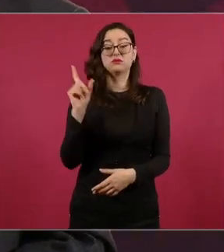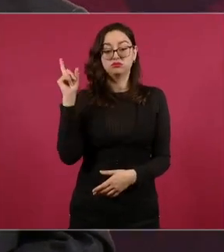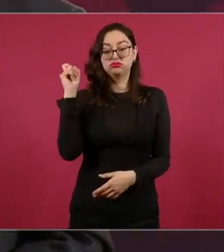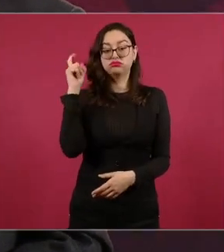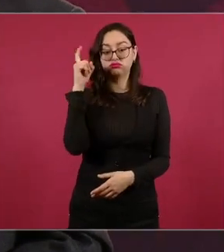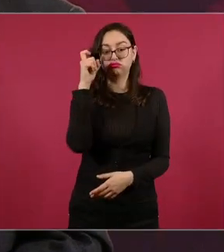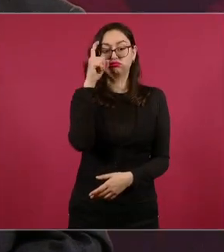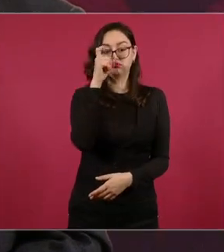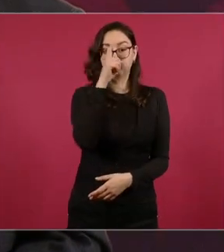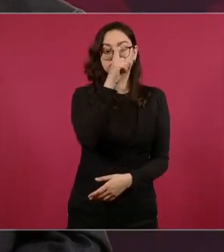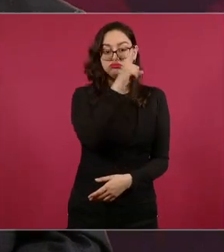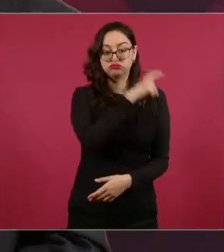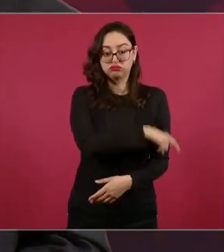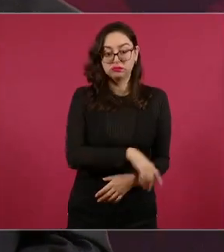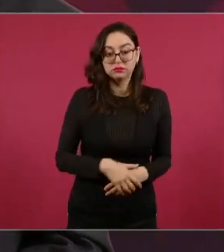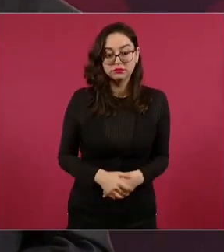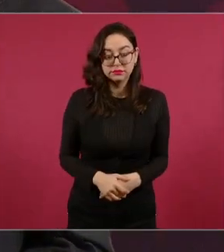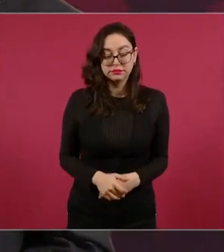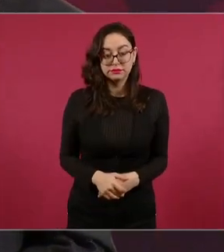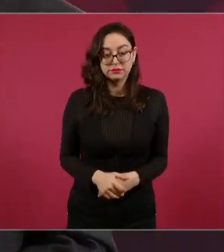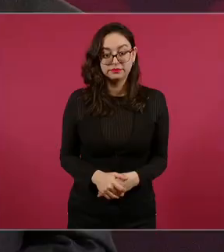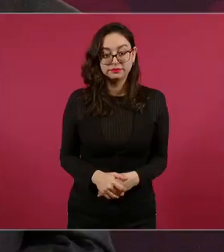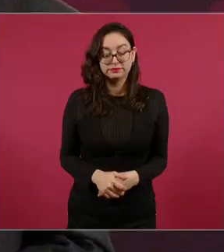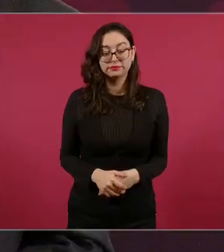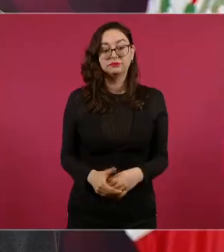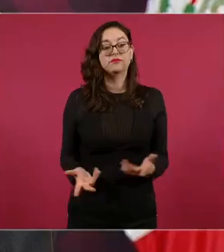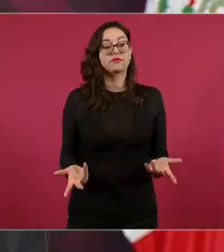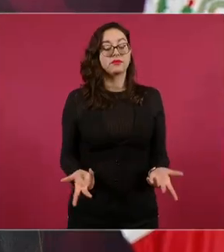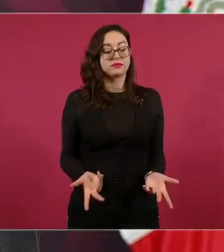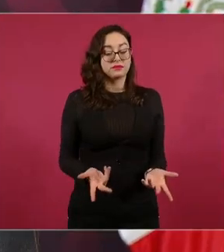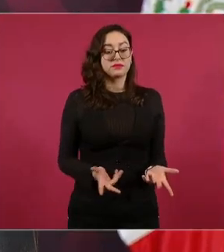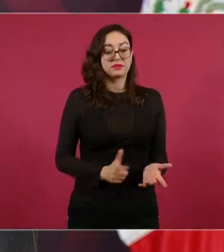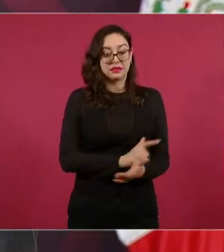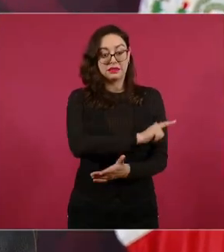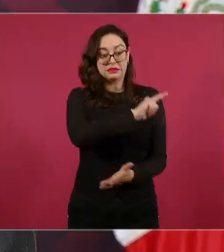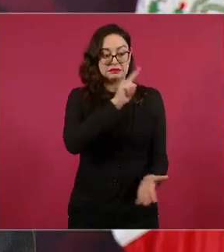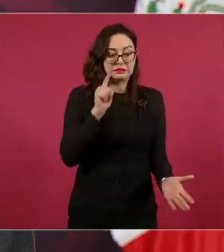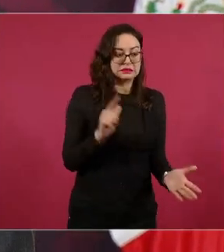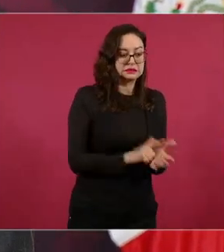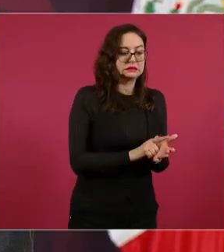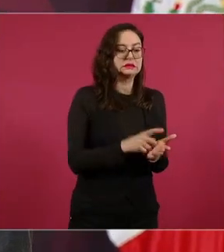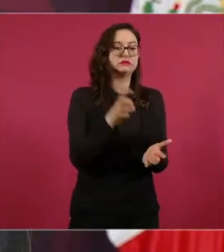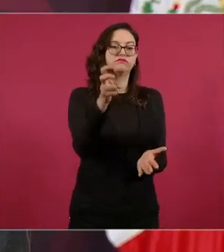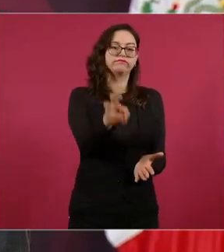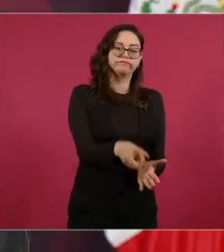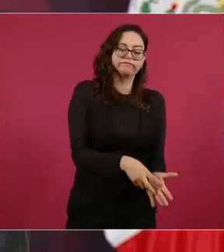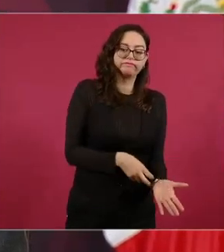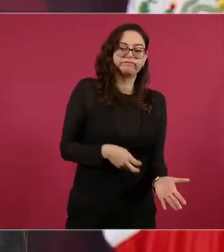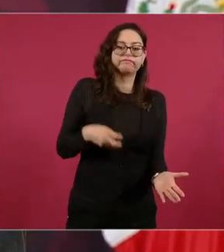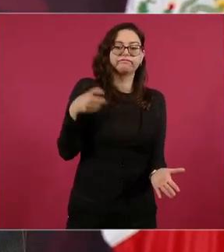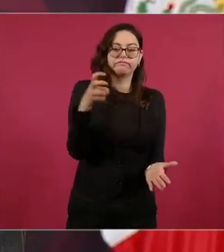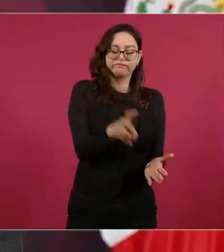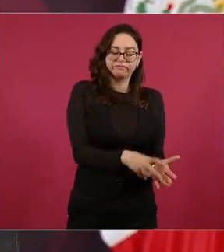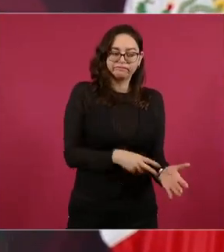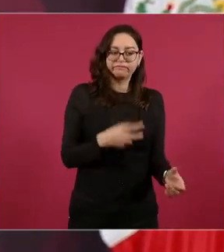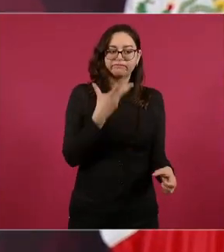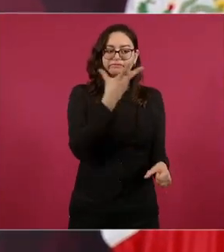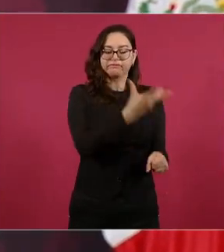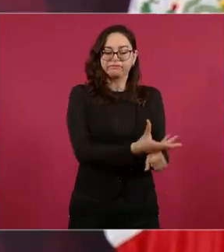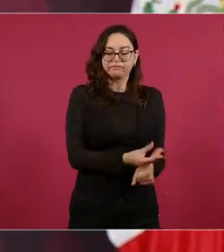tuvimos que reformar las leyes y